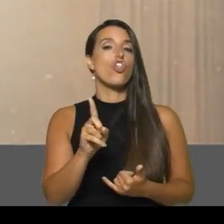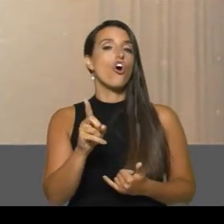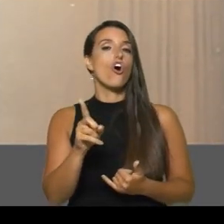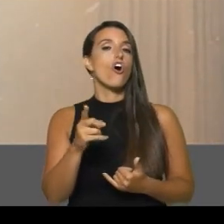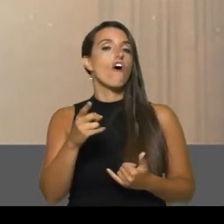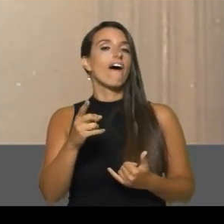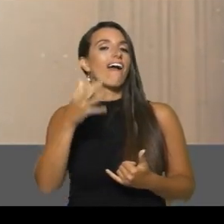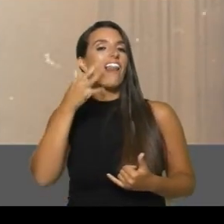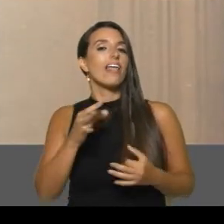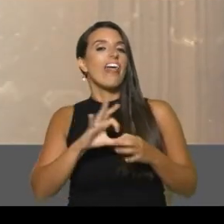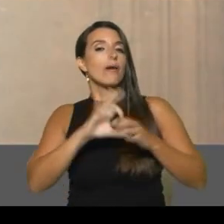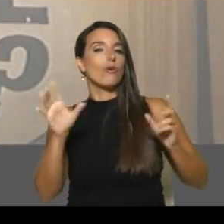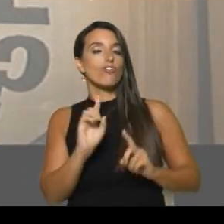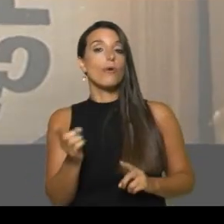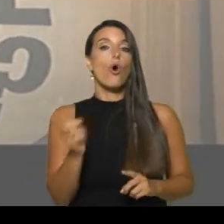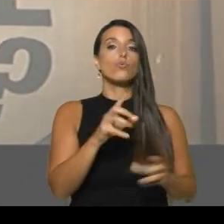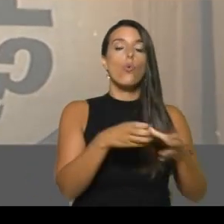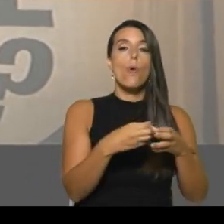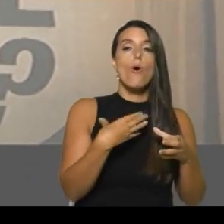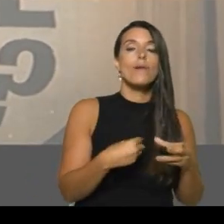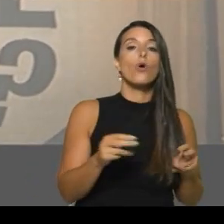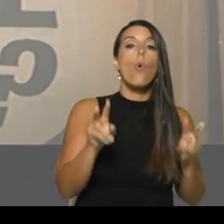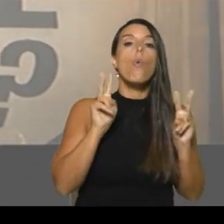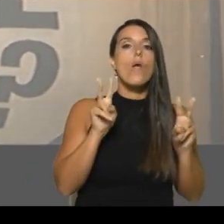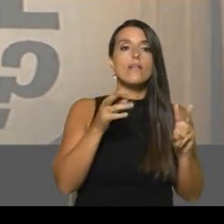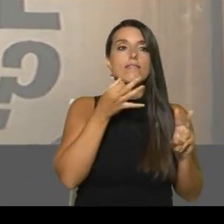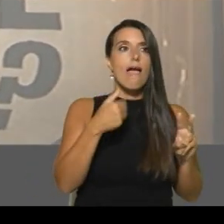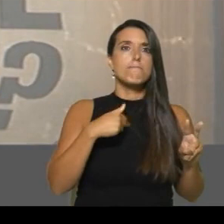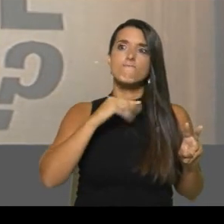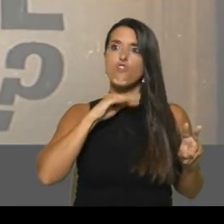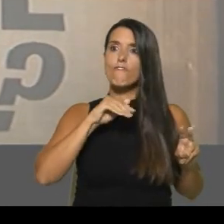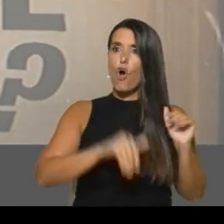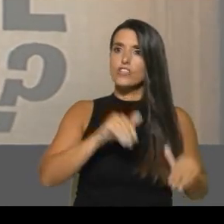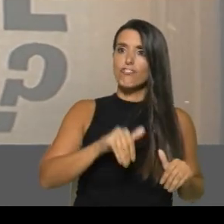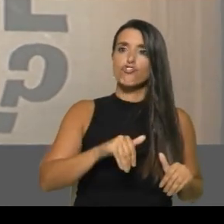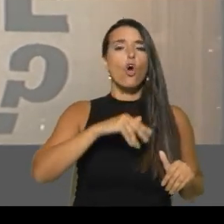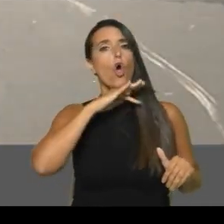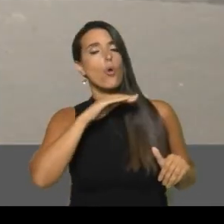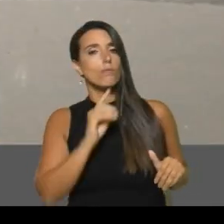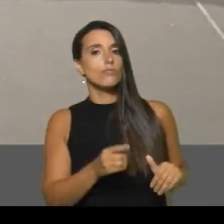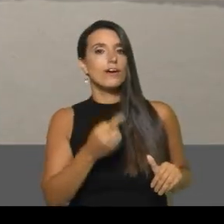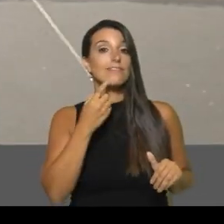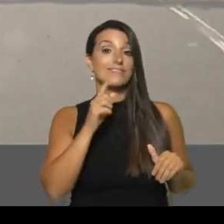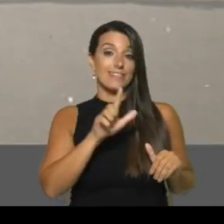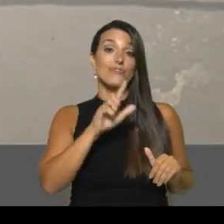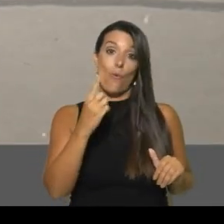democracia el Partido Nacional Wilson se había quedado con la idea que le habían estafado la selección y de algún modo